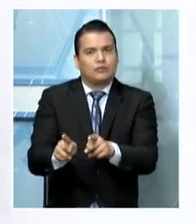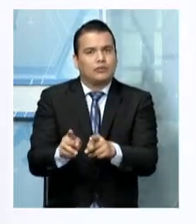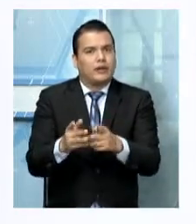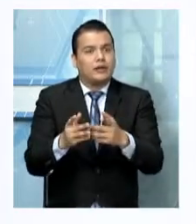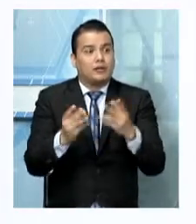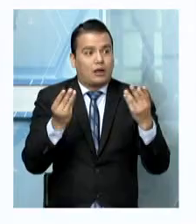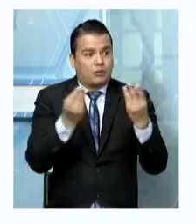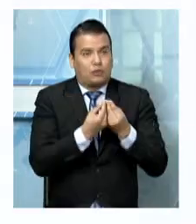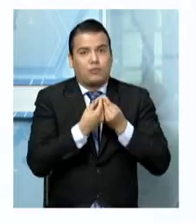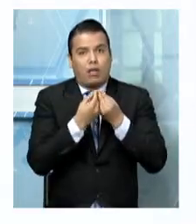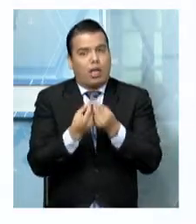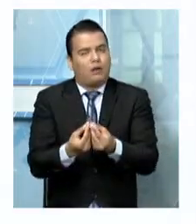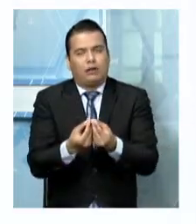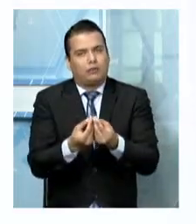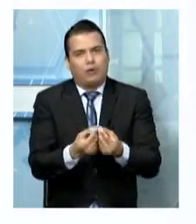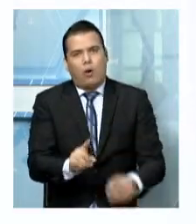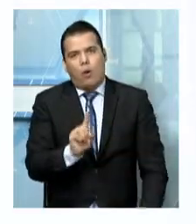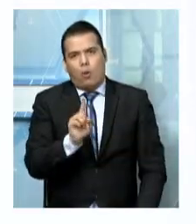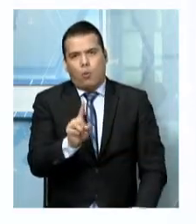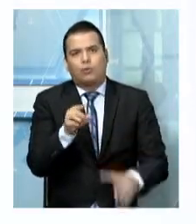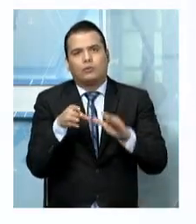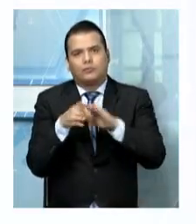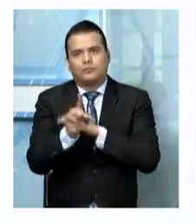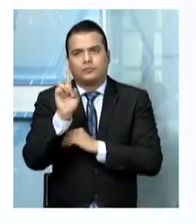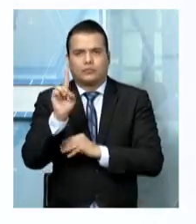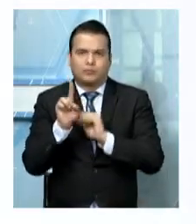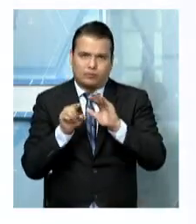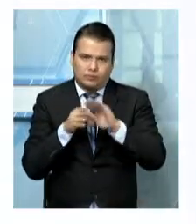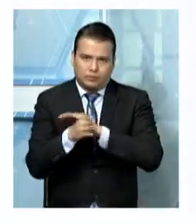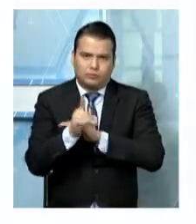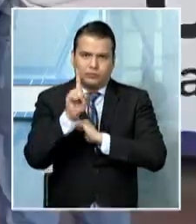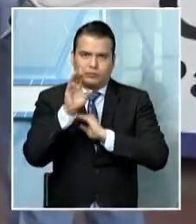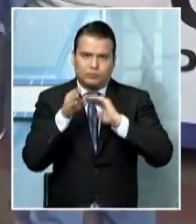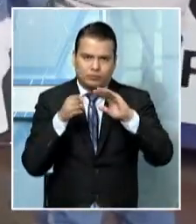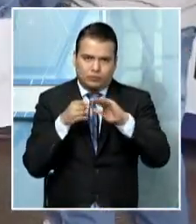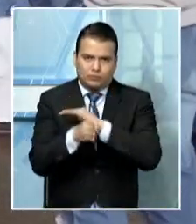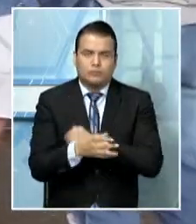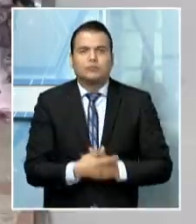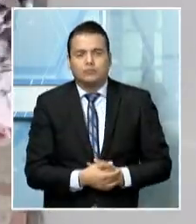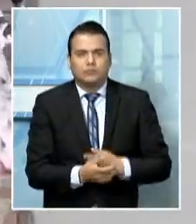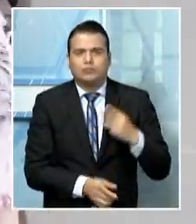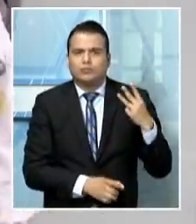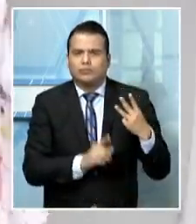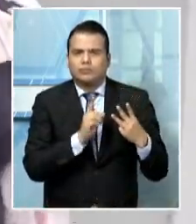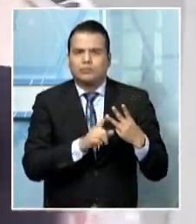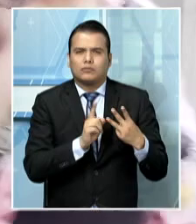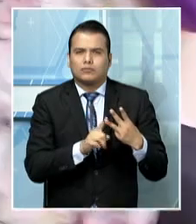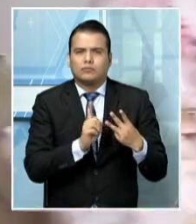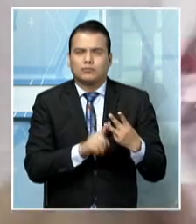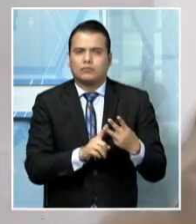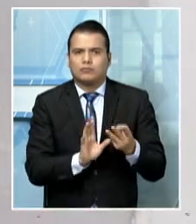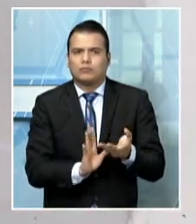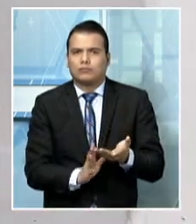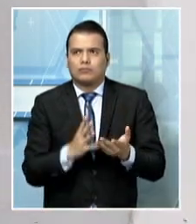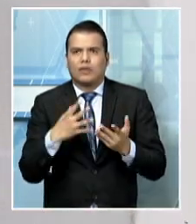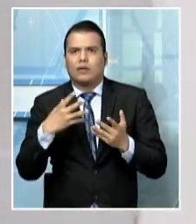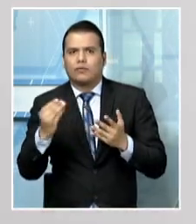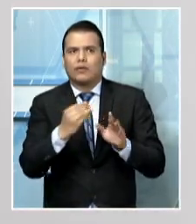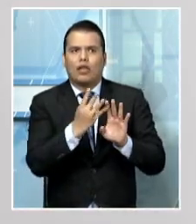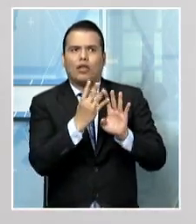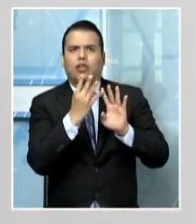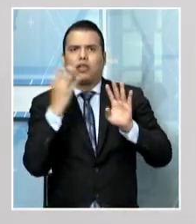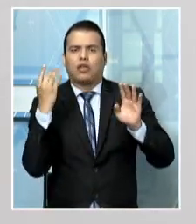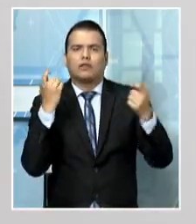una persona por familia para las compras. Tercera recomendación, control de aforo en las afueras, las